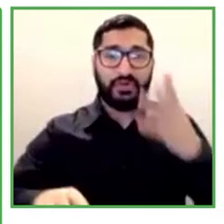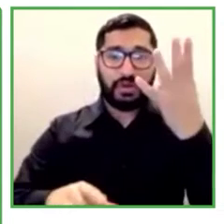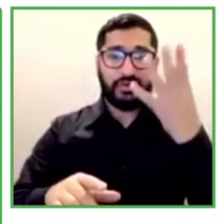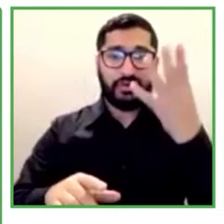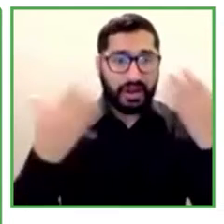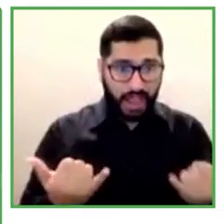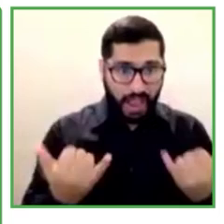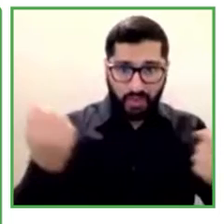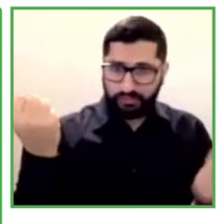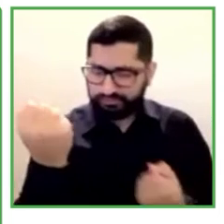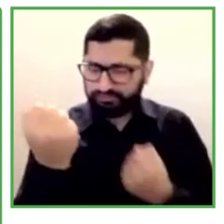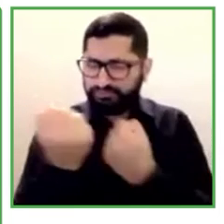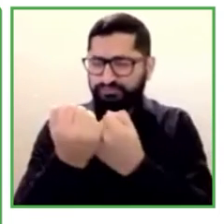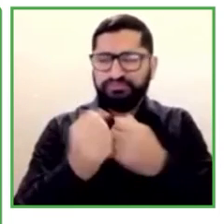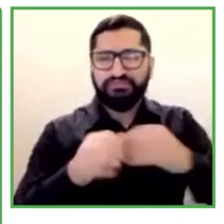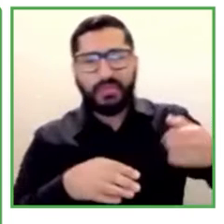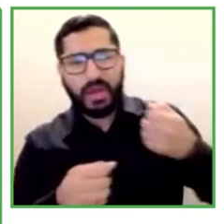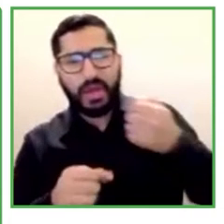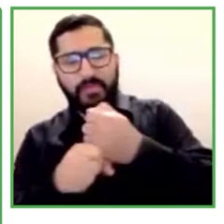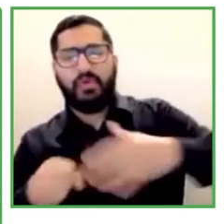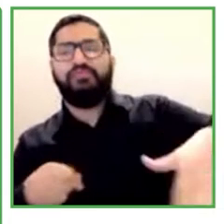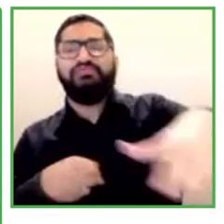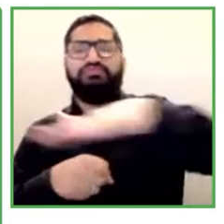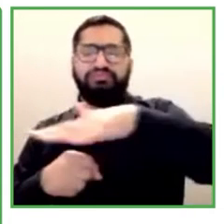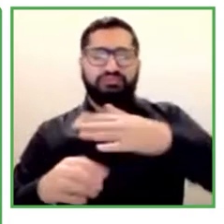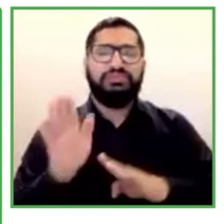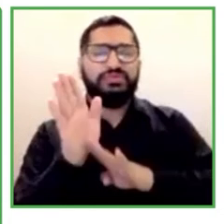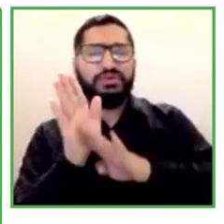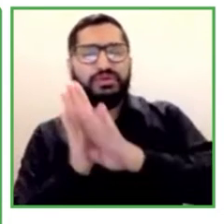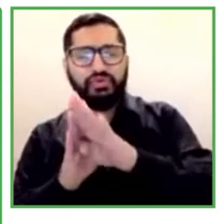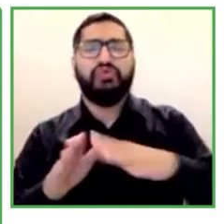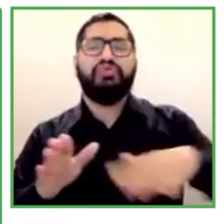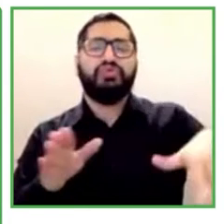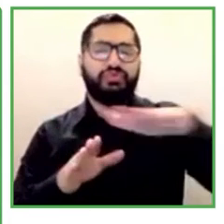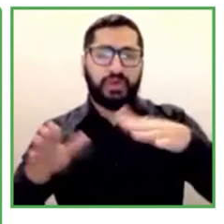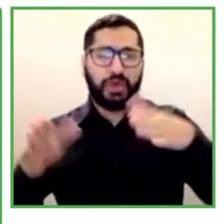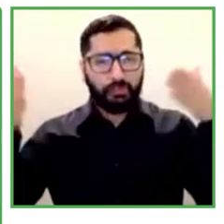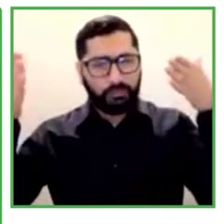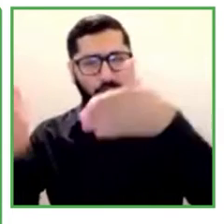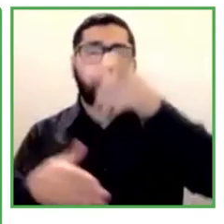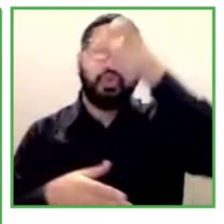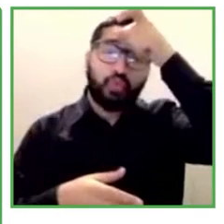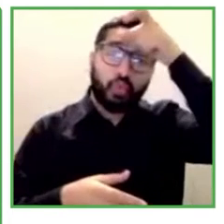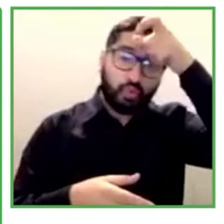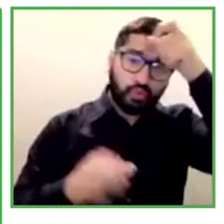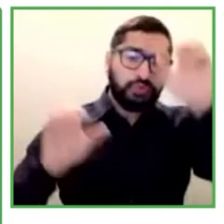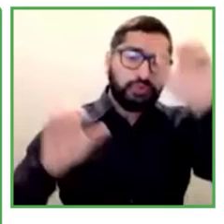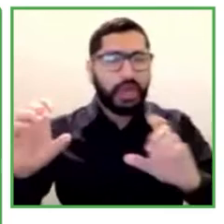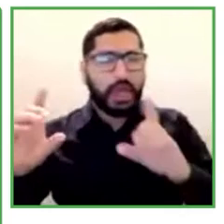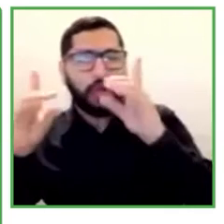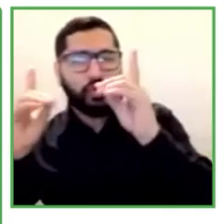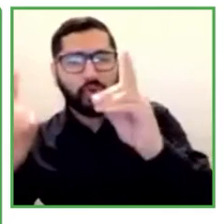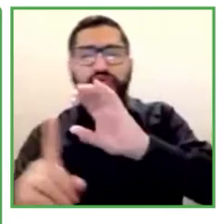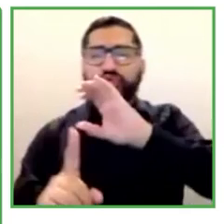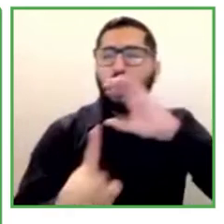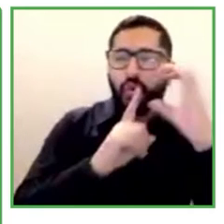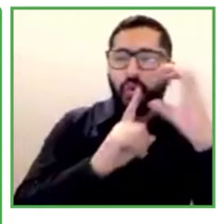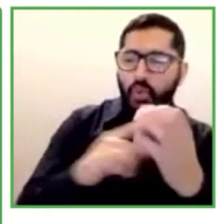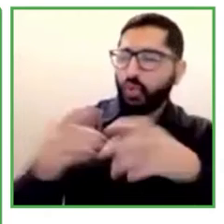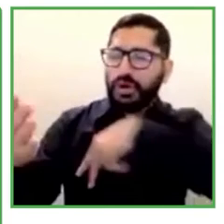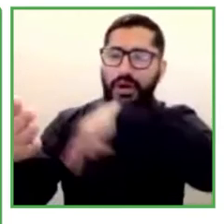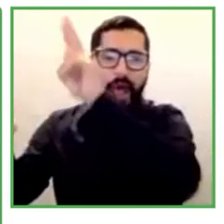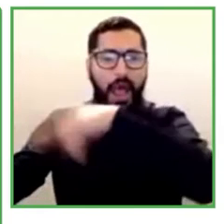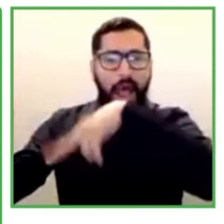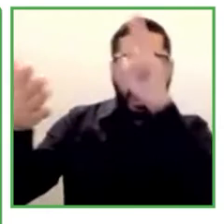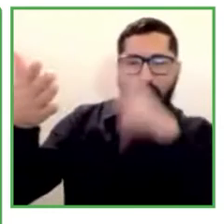en las áreas de la educación, la cultura, las artes y el cambio social. Mediante nuestras becas,